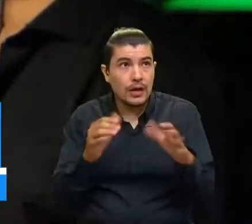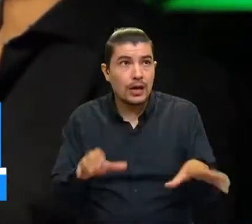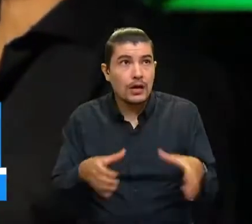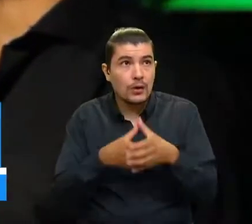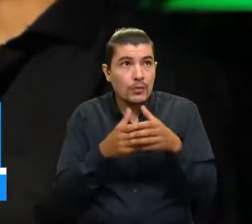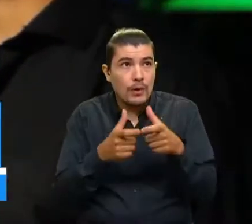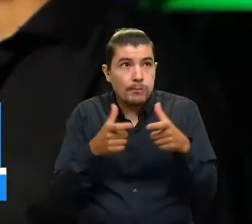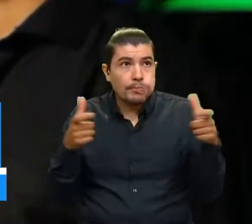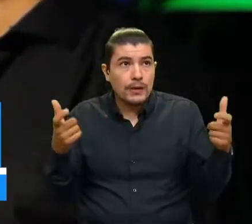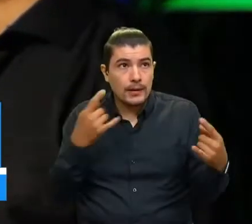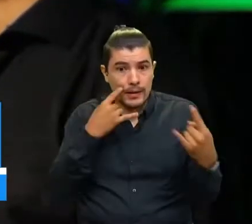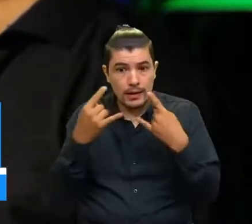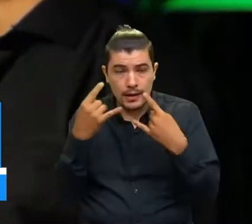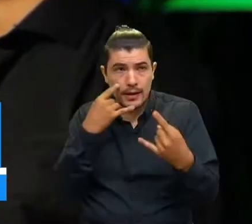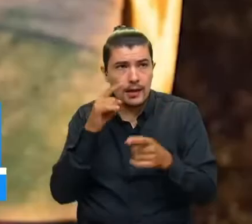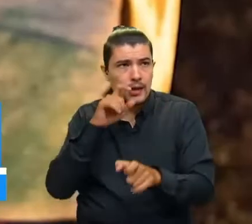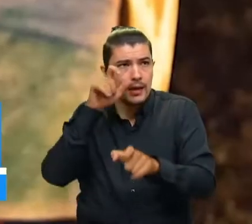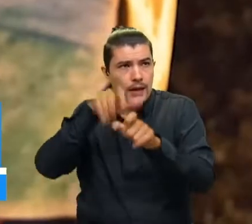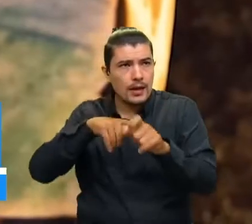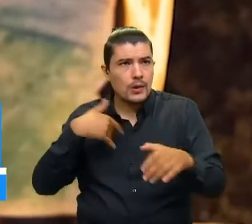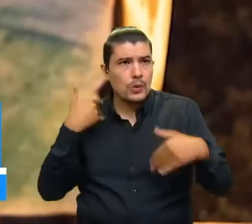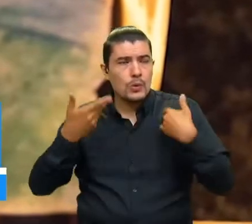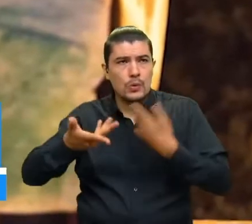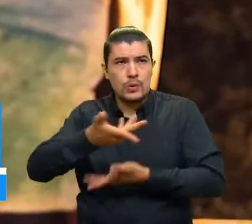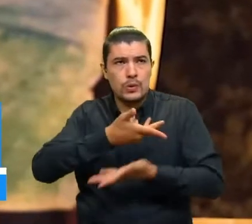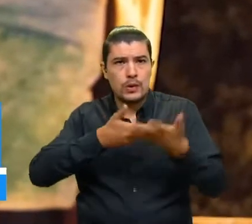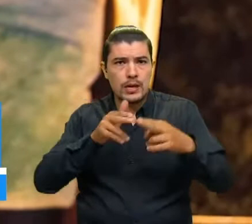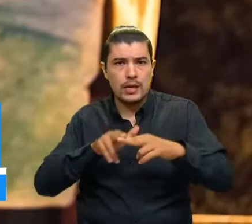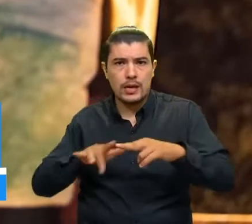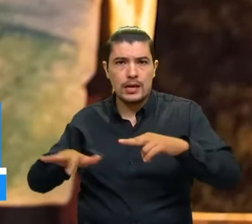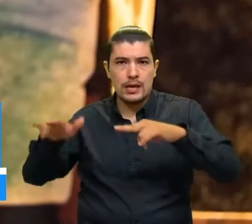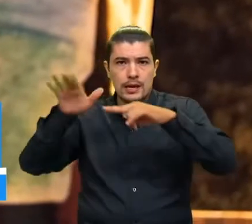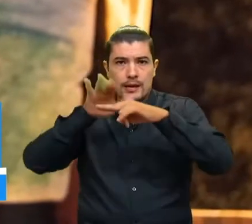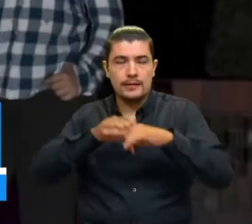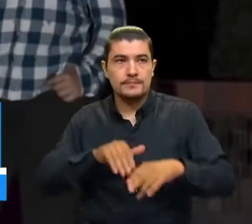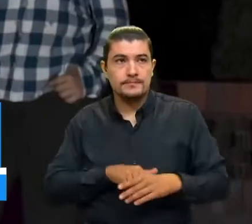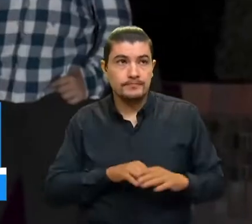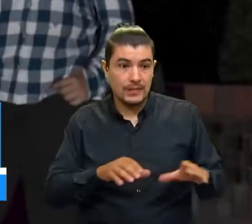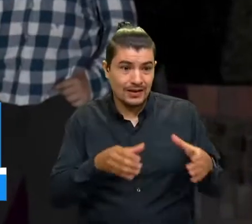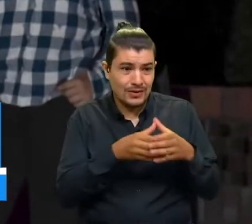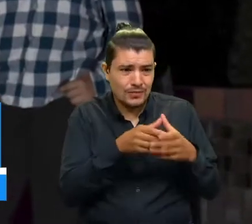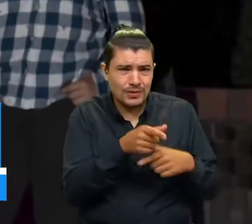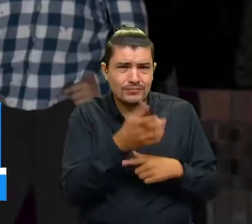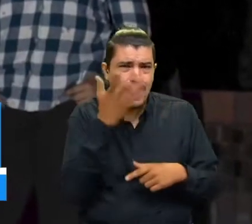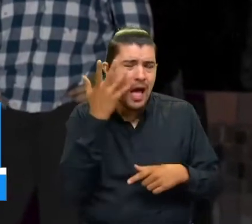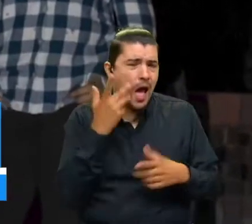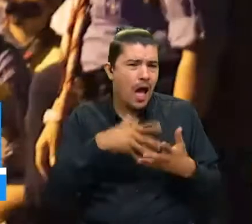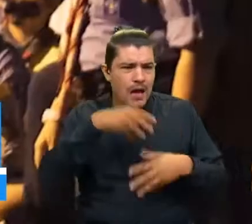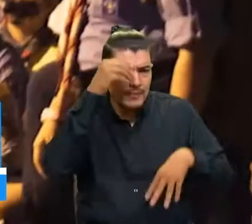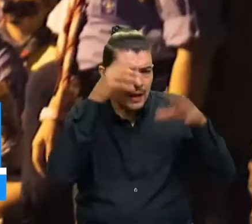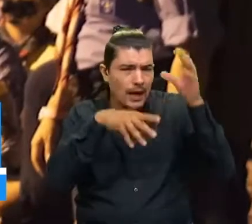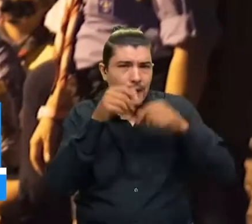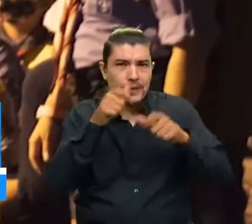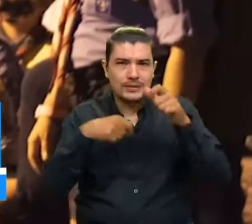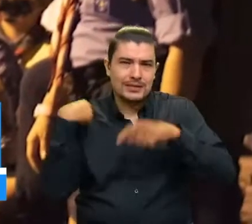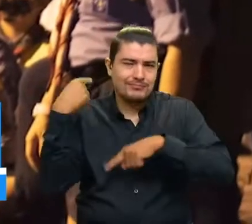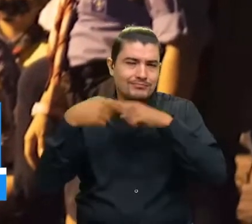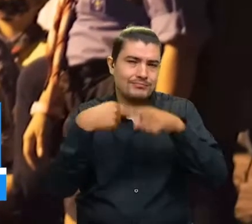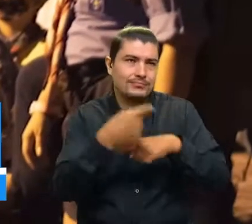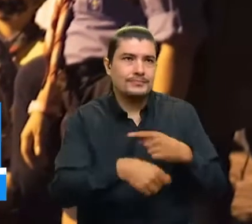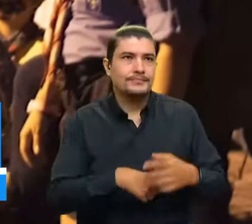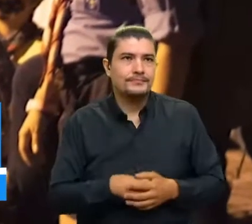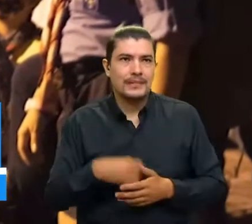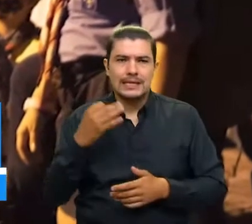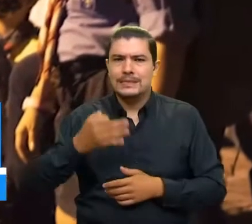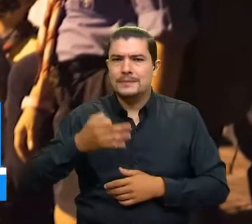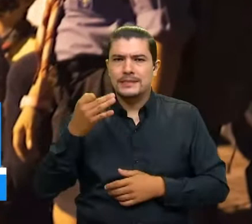están volviendo a ser scouts y están disfrutando nuevamente de la naturaleza. Este movimiento tiene cada día más acogida en las nuevas generaciones. Pues siempre